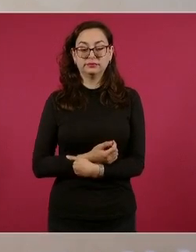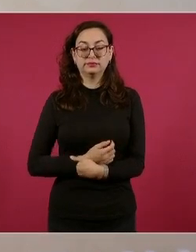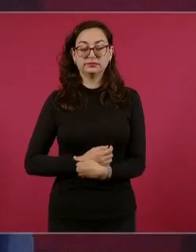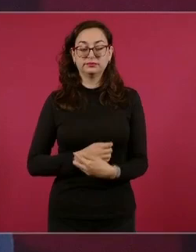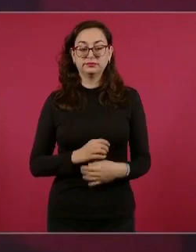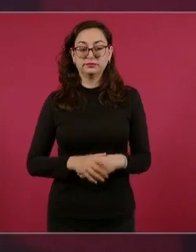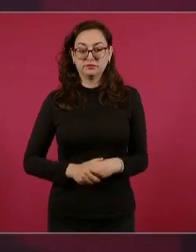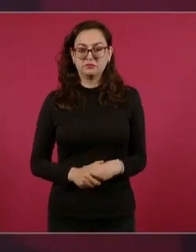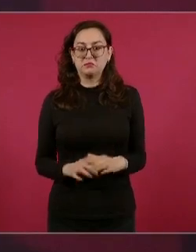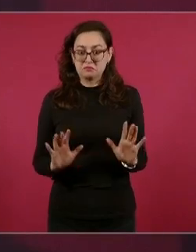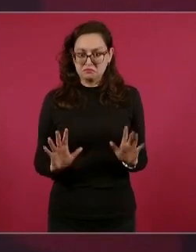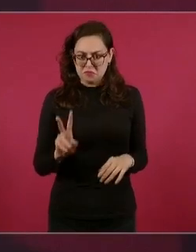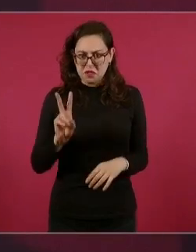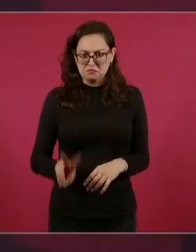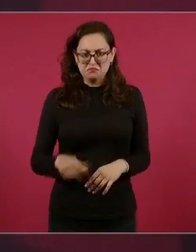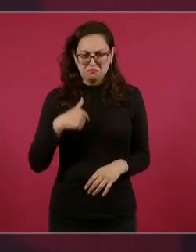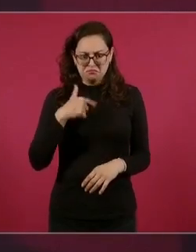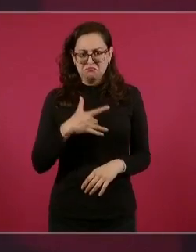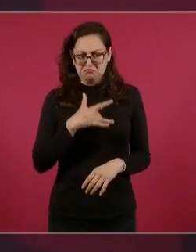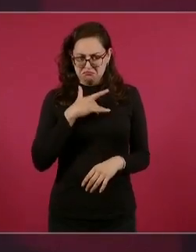lo considero mi amigo,